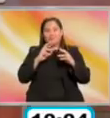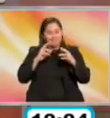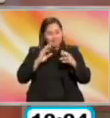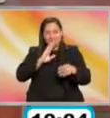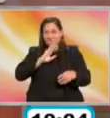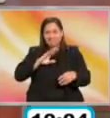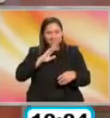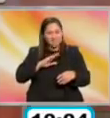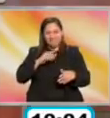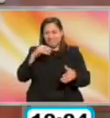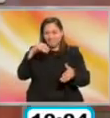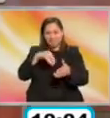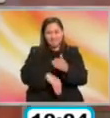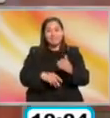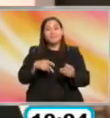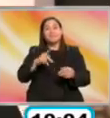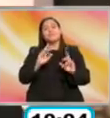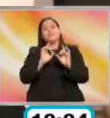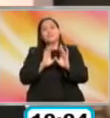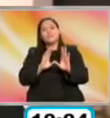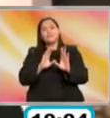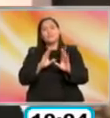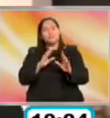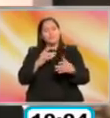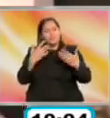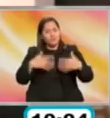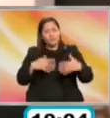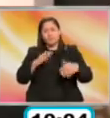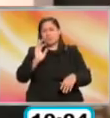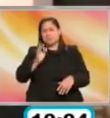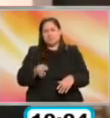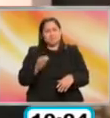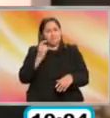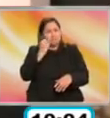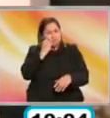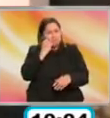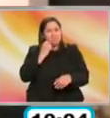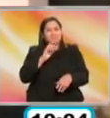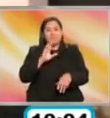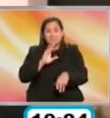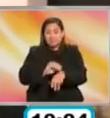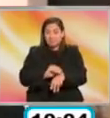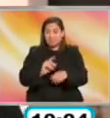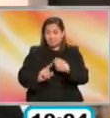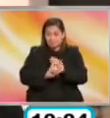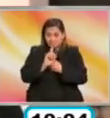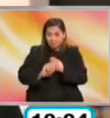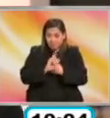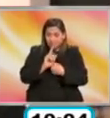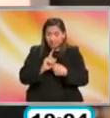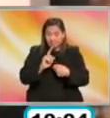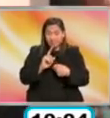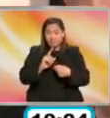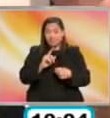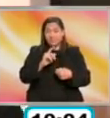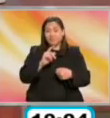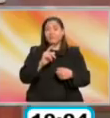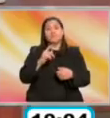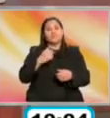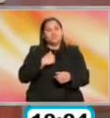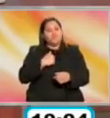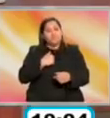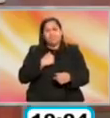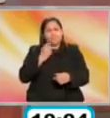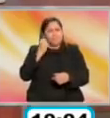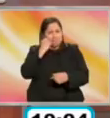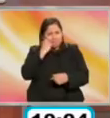donde quiera. Ok. Pero de repente puedes abrazar el dolor y permitir que cada desafío en tu vida, cada obstáculo, Lo proyectes positivamente.